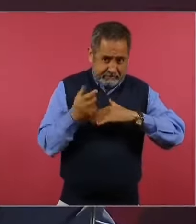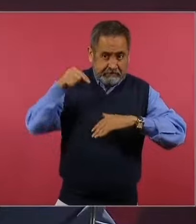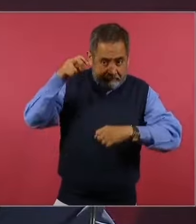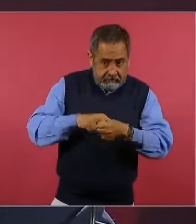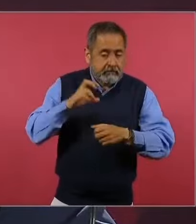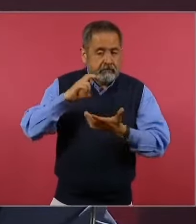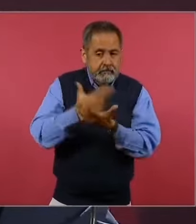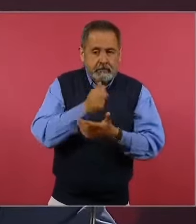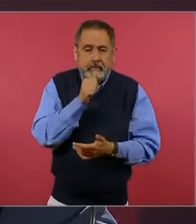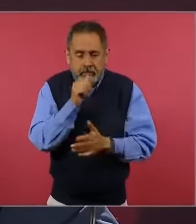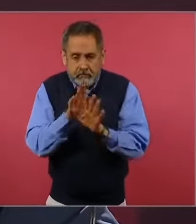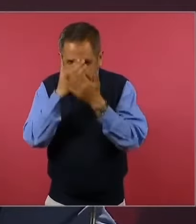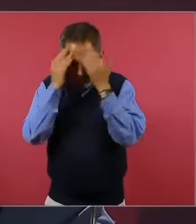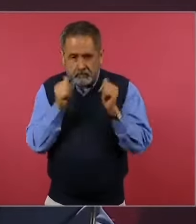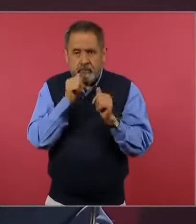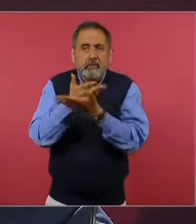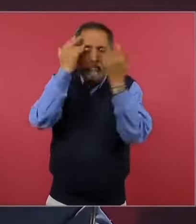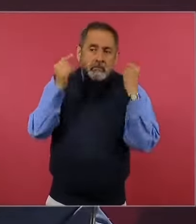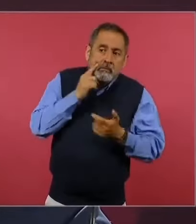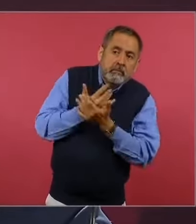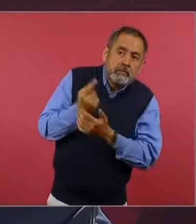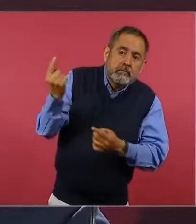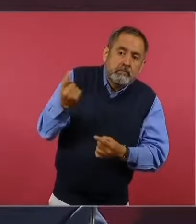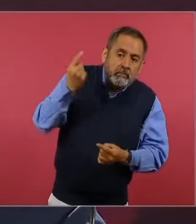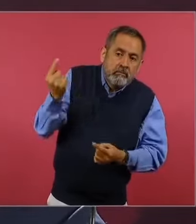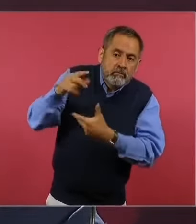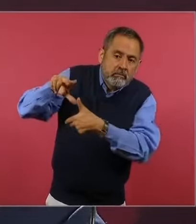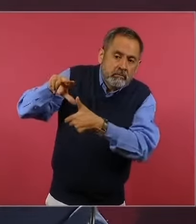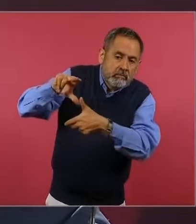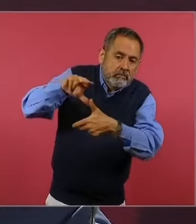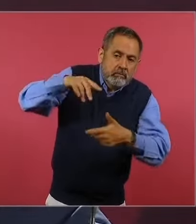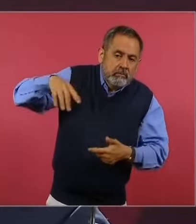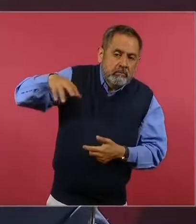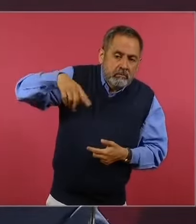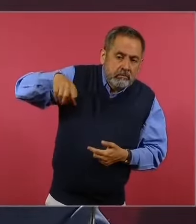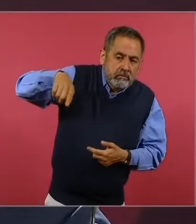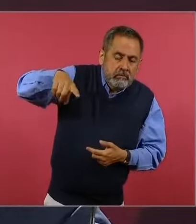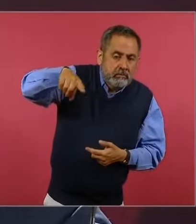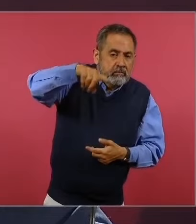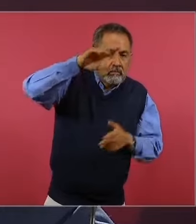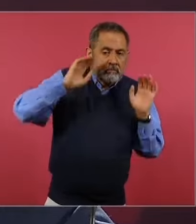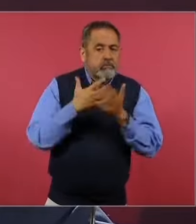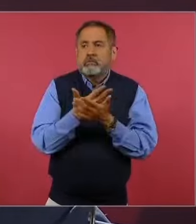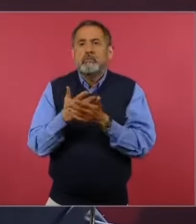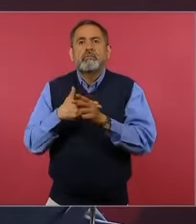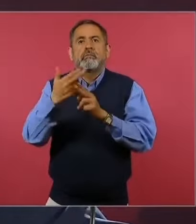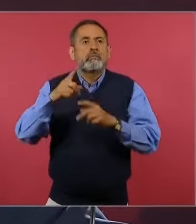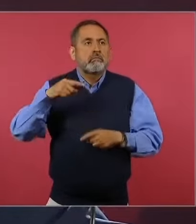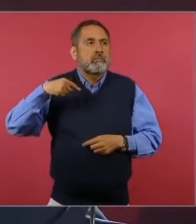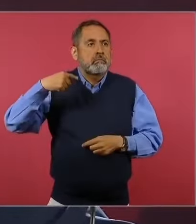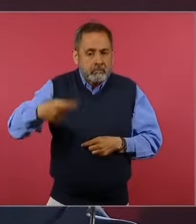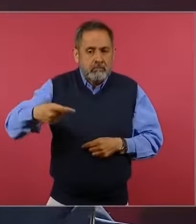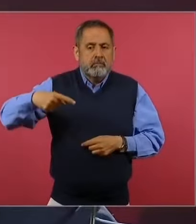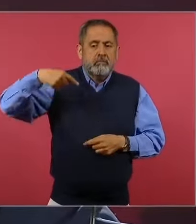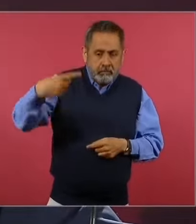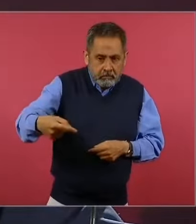Chetumal o por ningún pueblo. Todavía no hay eso. Y se espera que sea hasta pasado mañana por